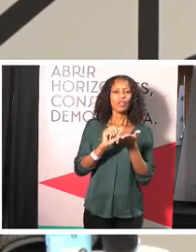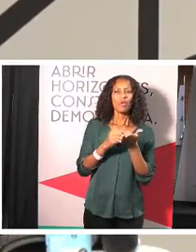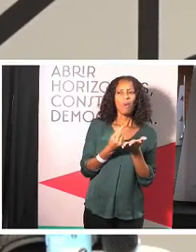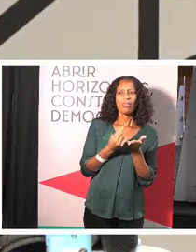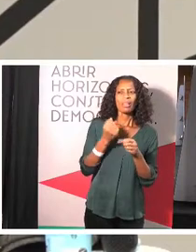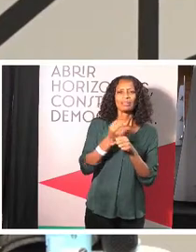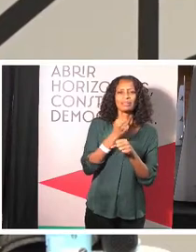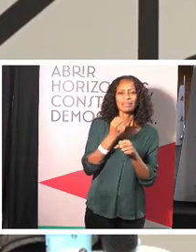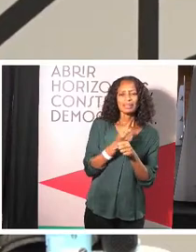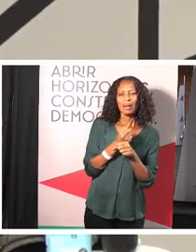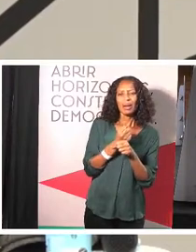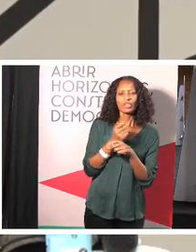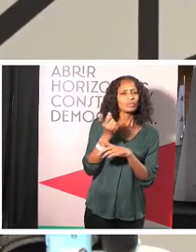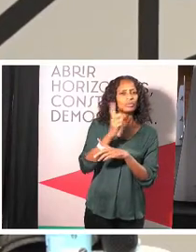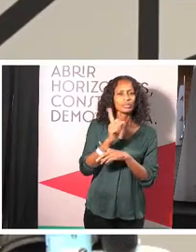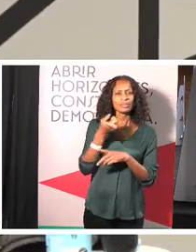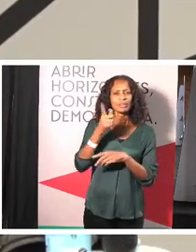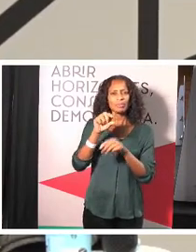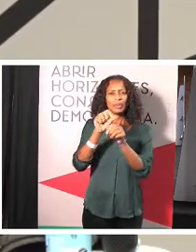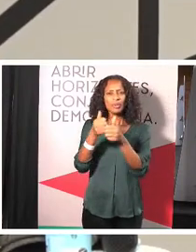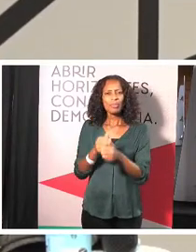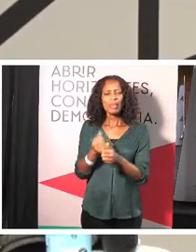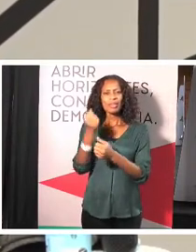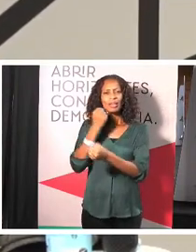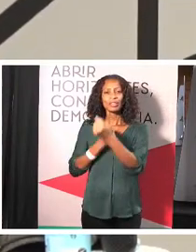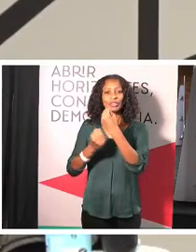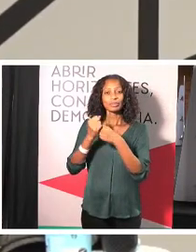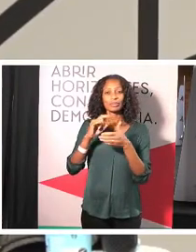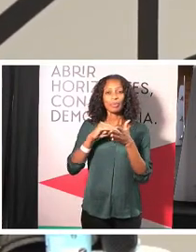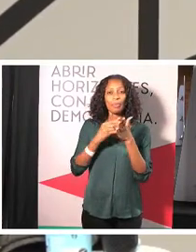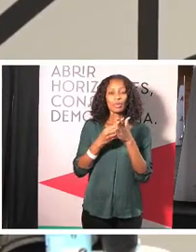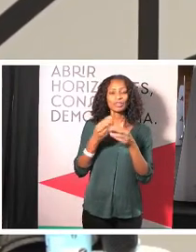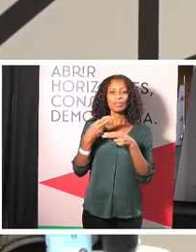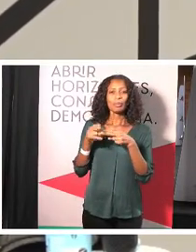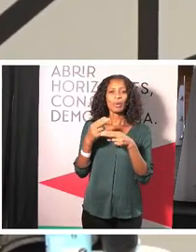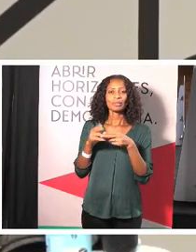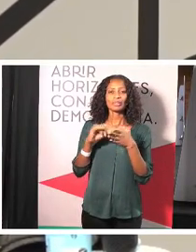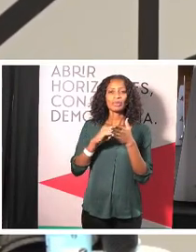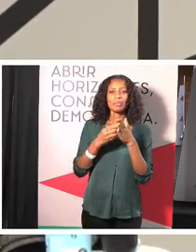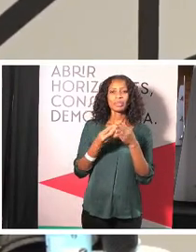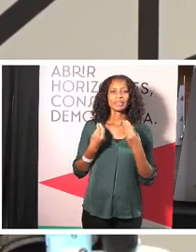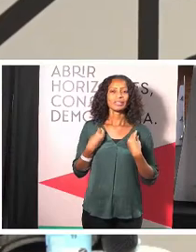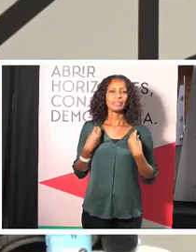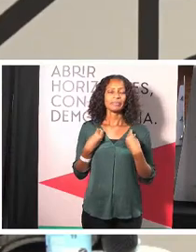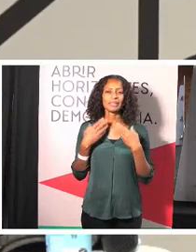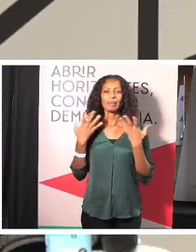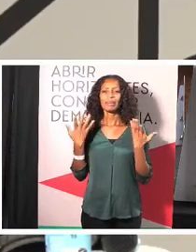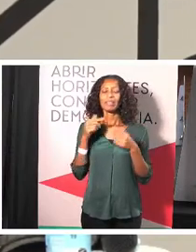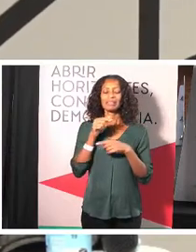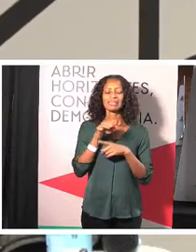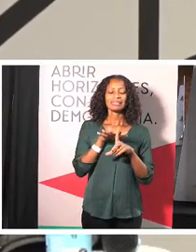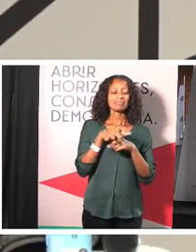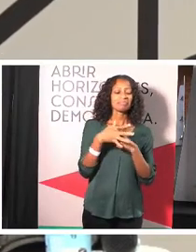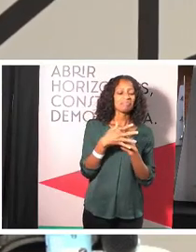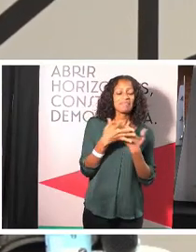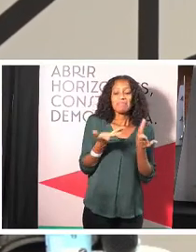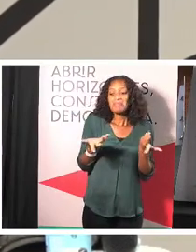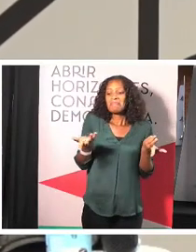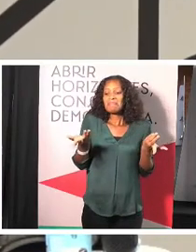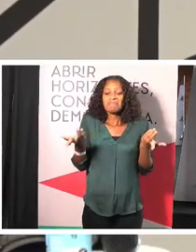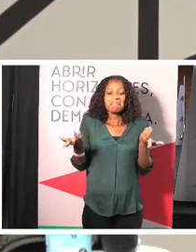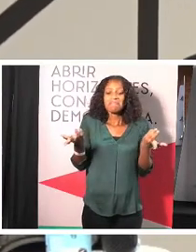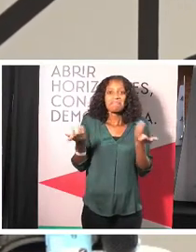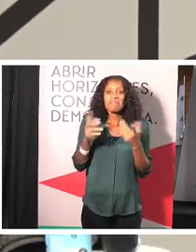trabajo, esto es también un modelo económico, es un proyecto político y es un proyecto de vida. Pero como estas cuestiones pues les toca a los economistas,